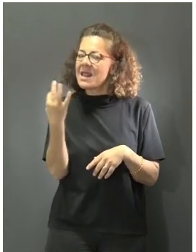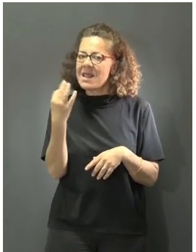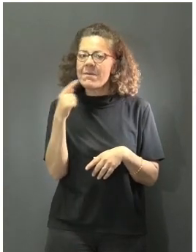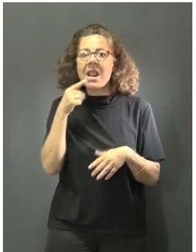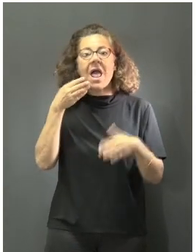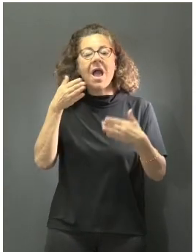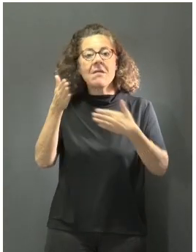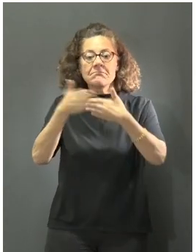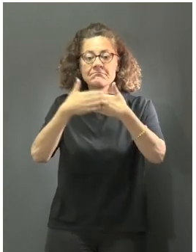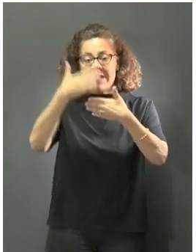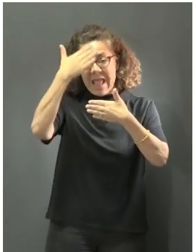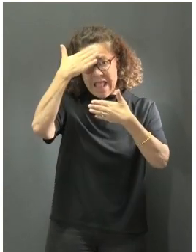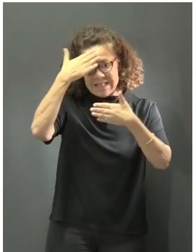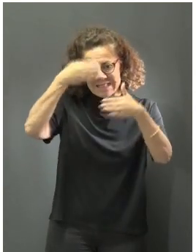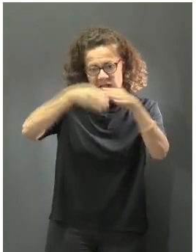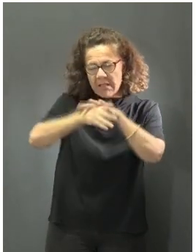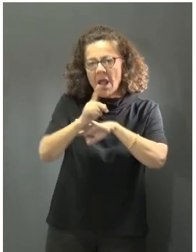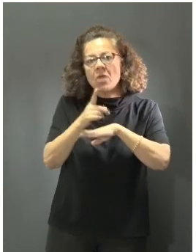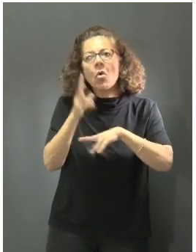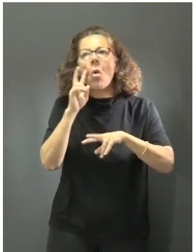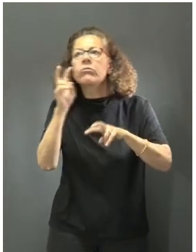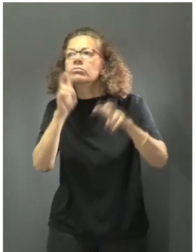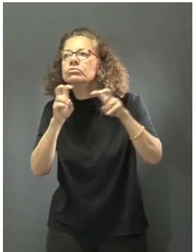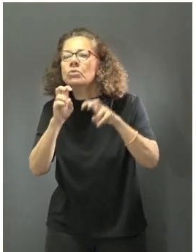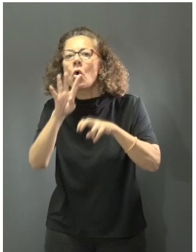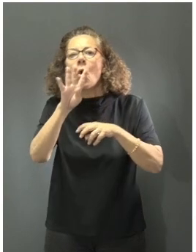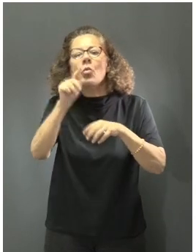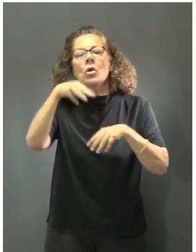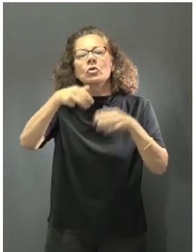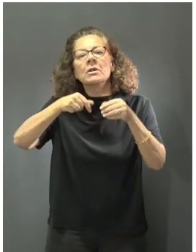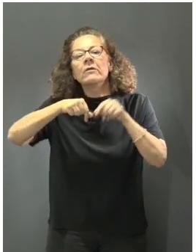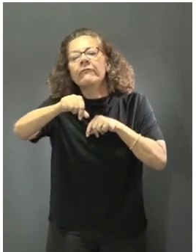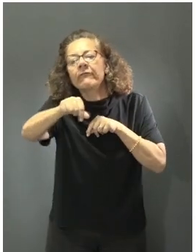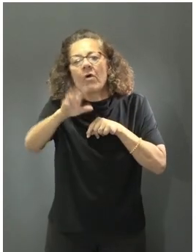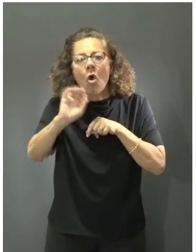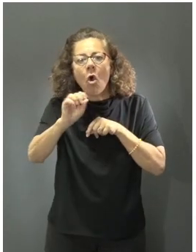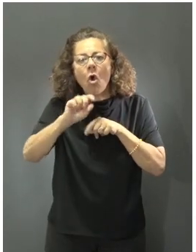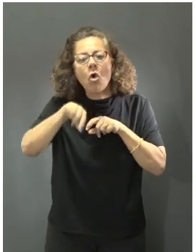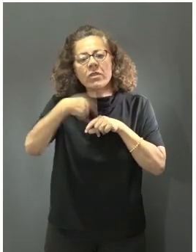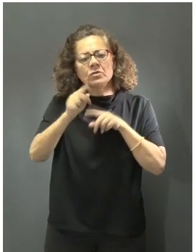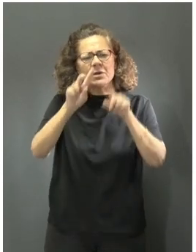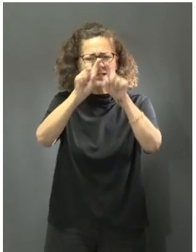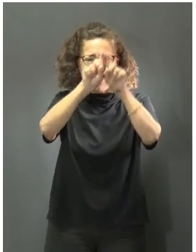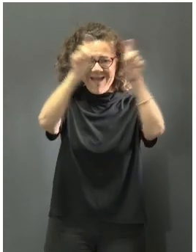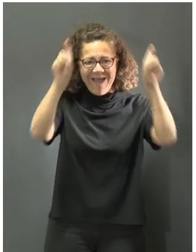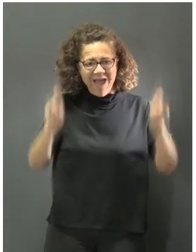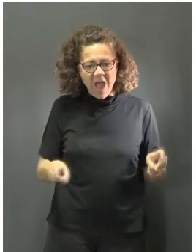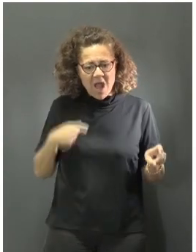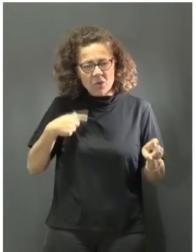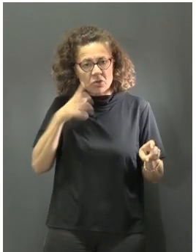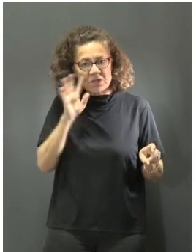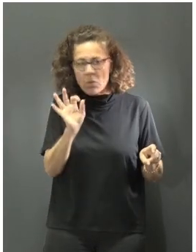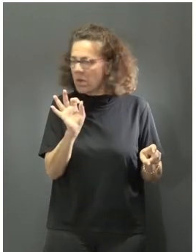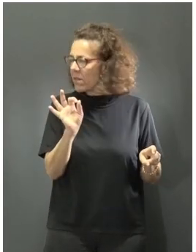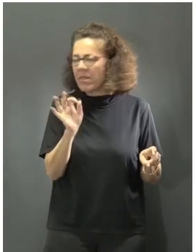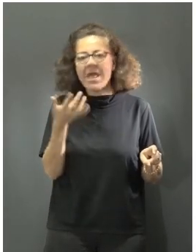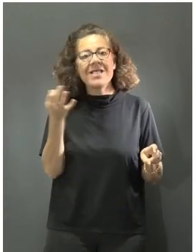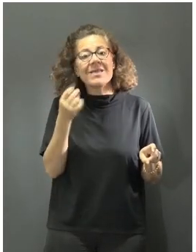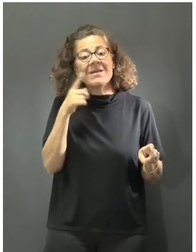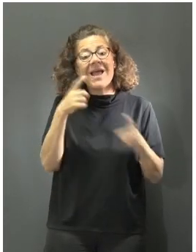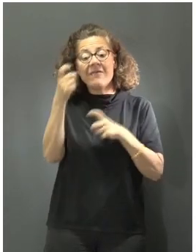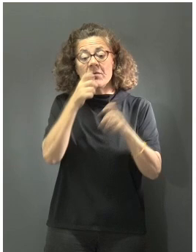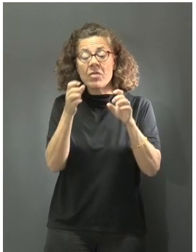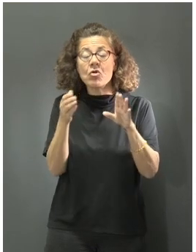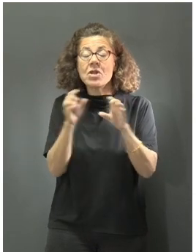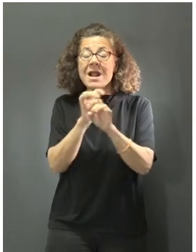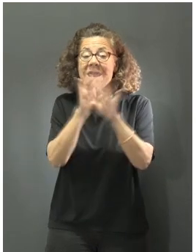en la entrada del museo, no te lo tienes que encontrar 4 metros más allá, ni después de pasar el arco de seguridad, o sea, tienes que tener la información clara